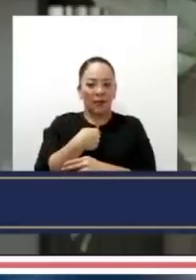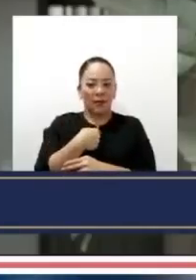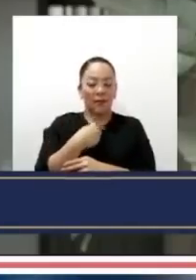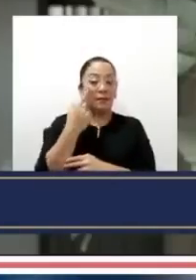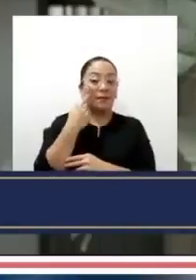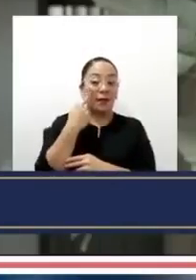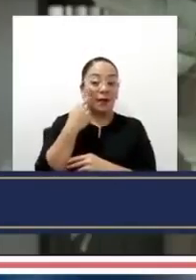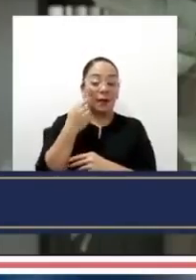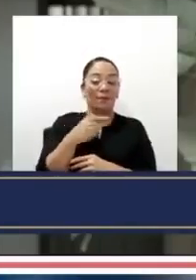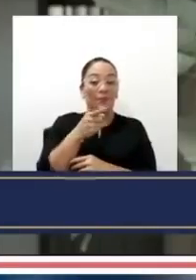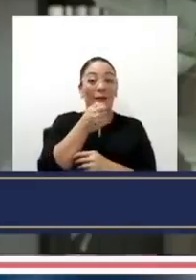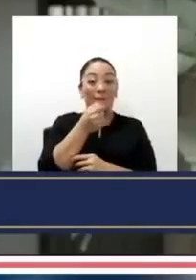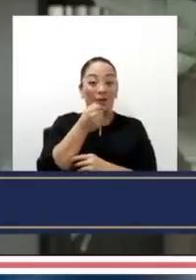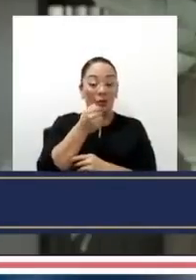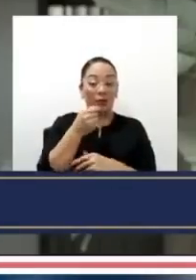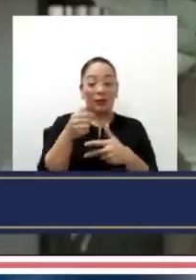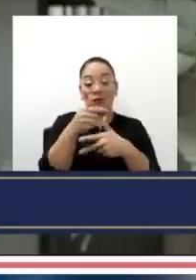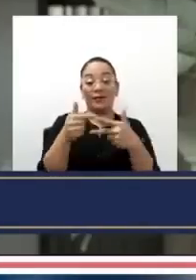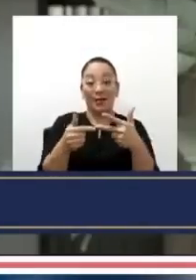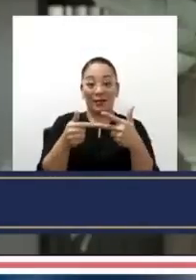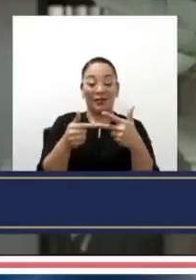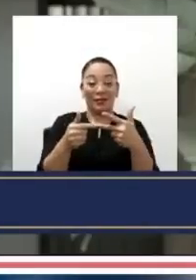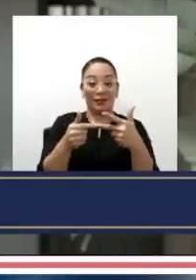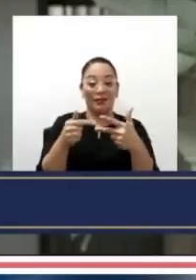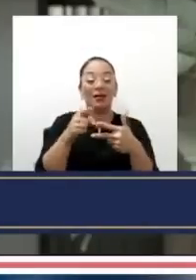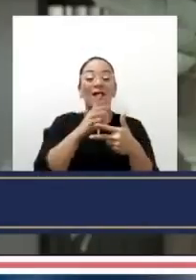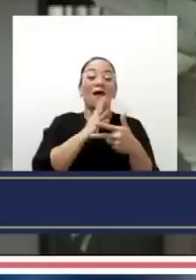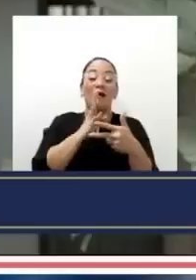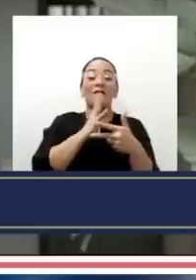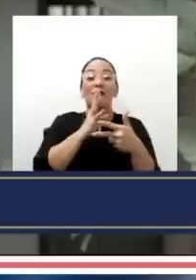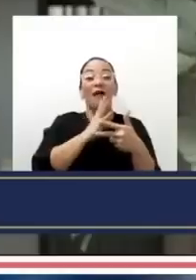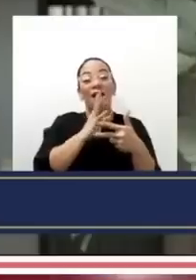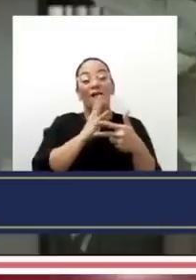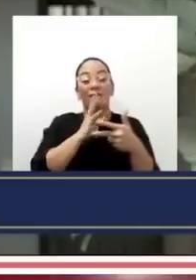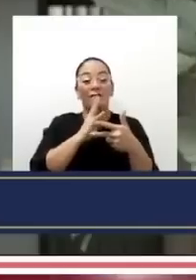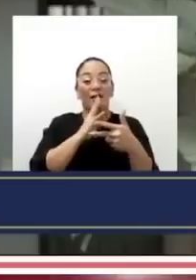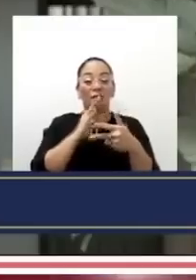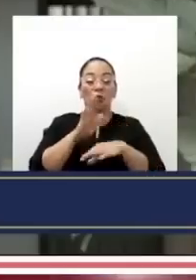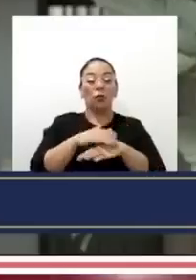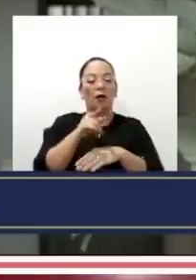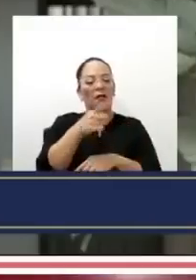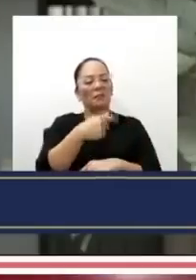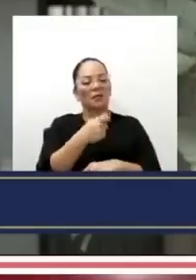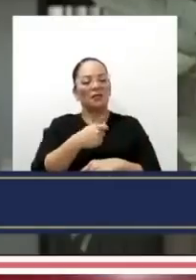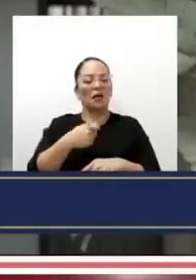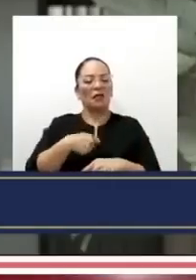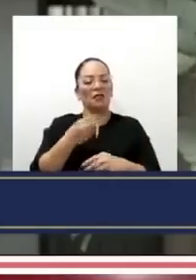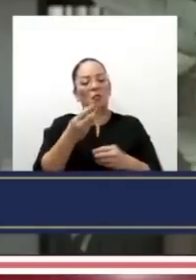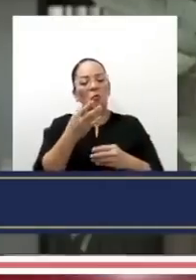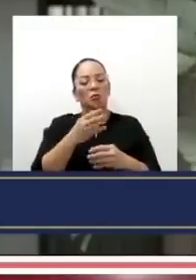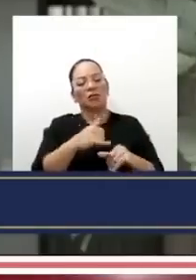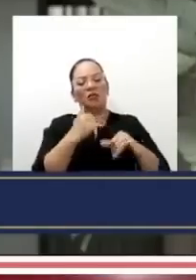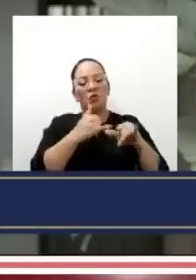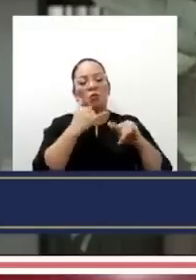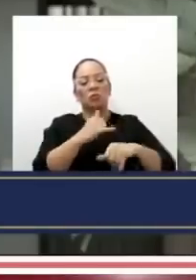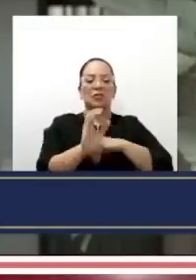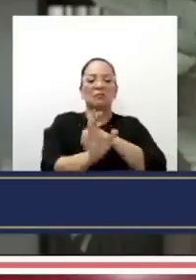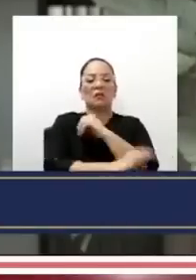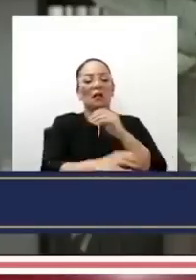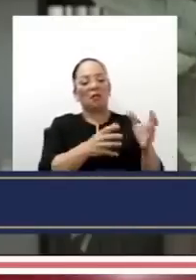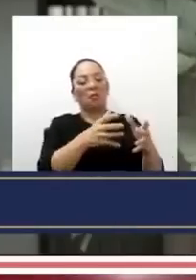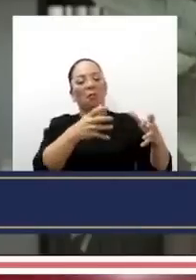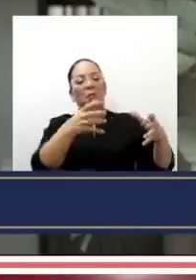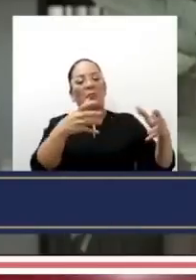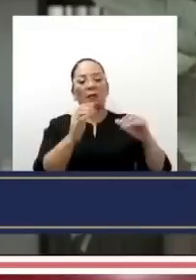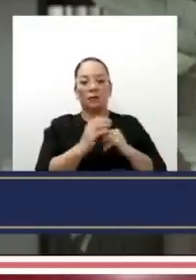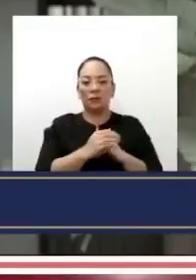3 medios que ustedes dicen, que se llenan la boca diciendo presidente acumula denuncias penales, ustedes me van a